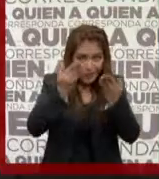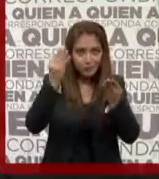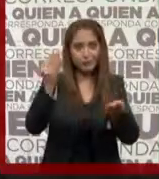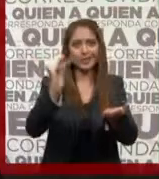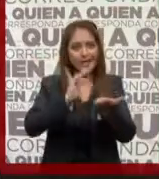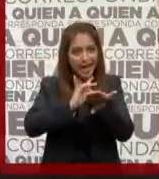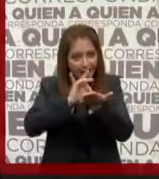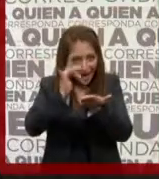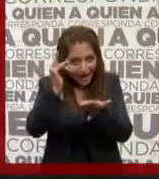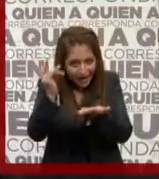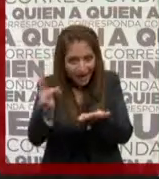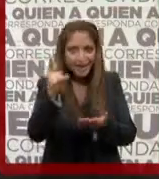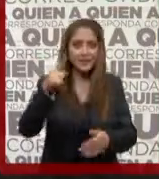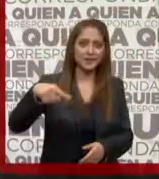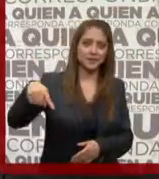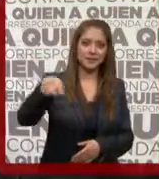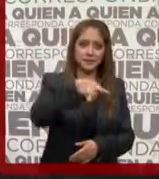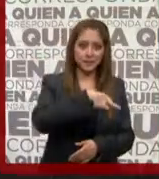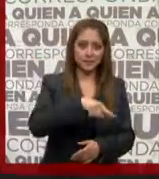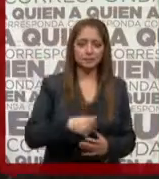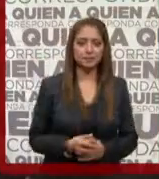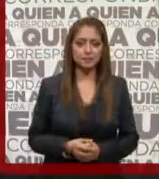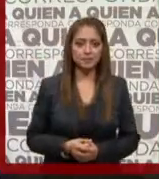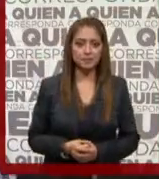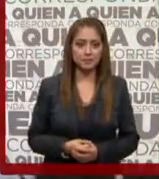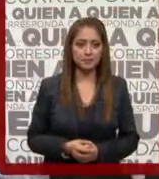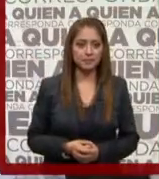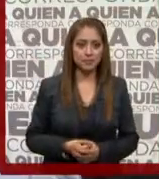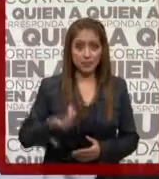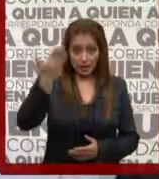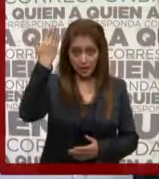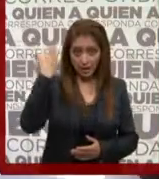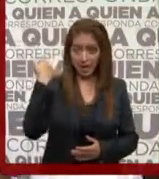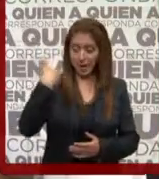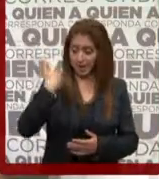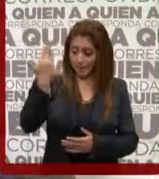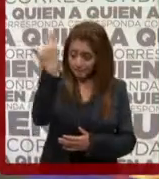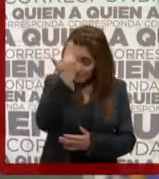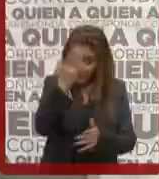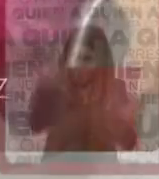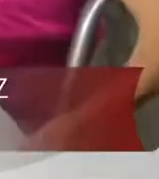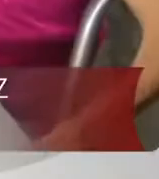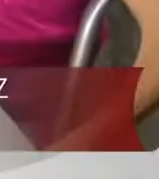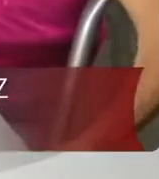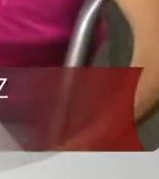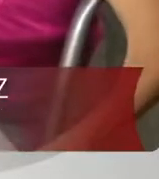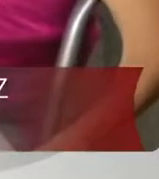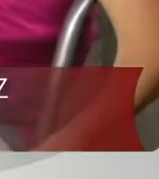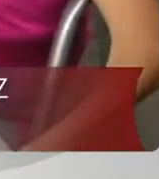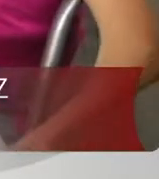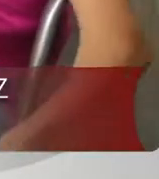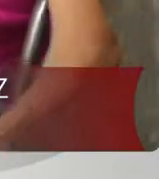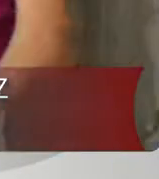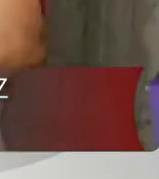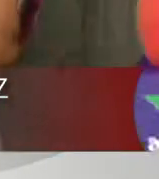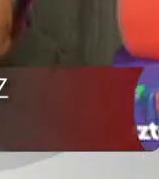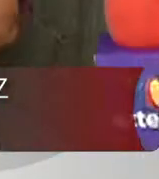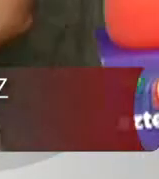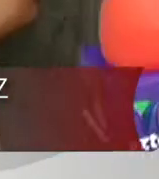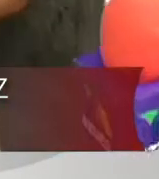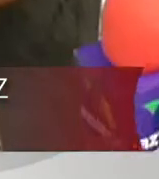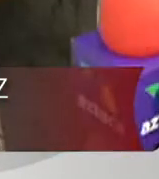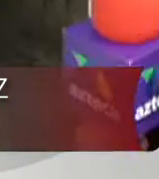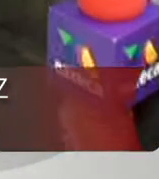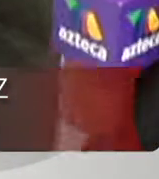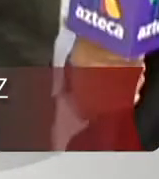Gracias, muchísimas gracias por que me contestaron mi petición. Sí, pues bueno, ya ve, la computadora llegó hasta Sarita.